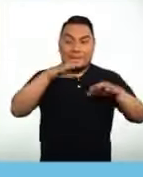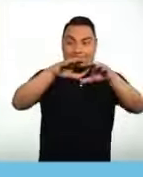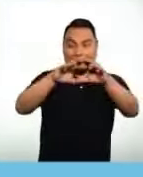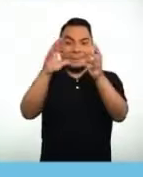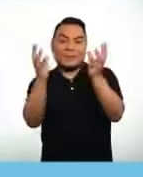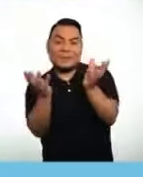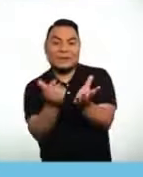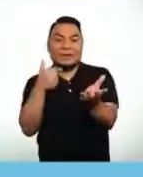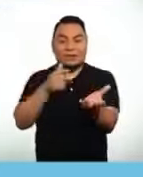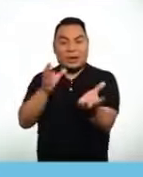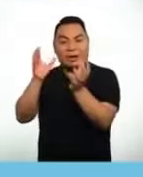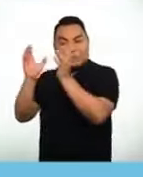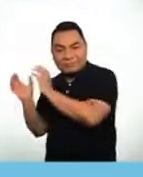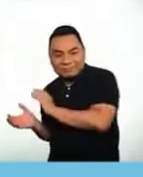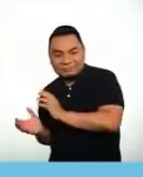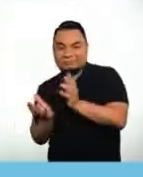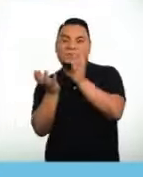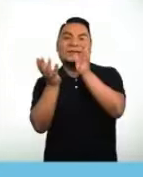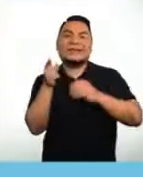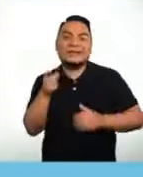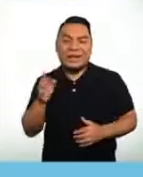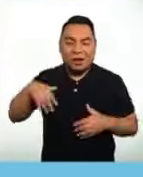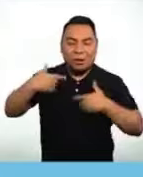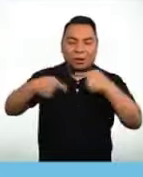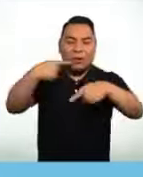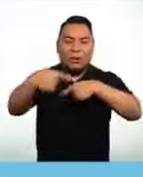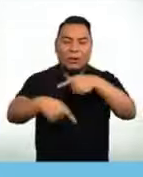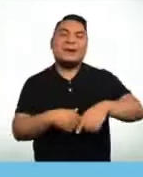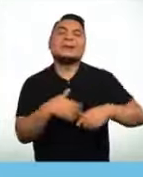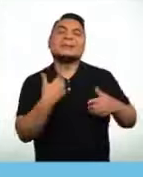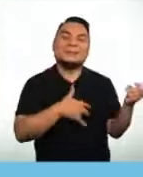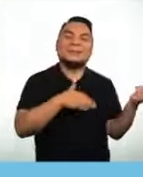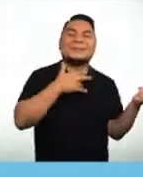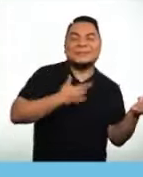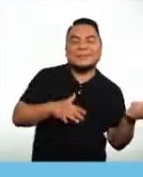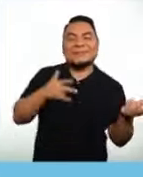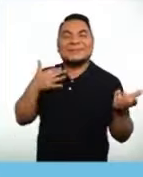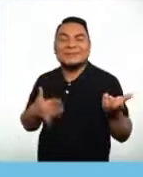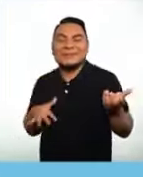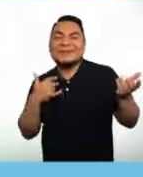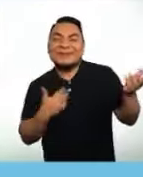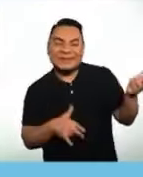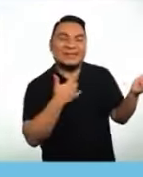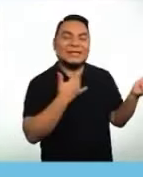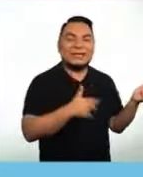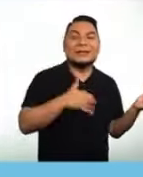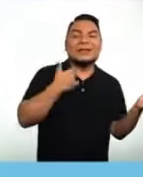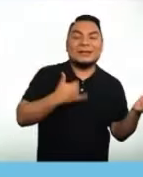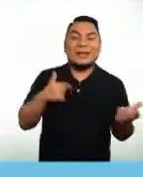Con mi pelota voy a tumbar